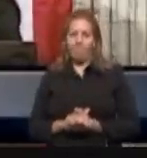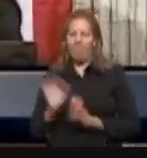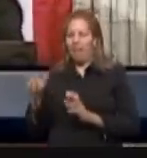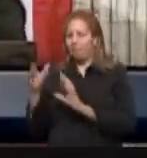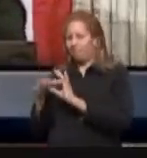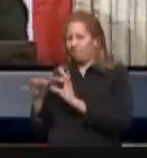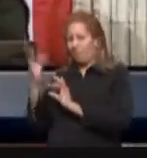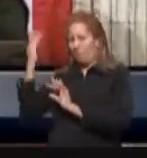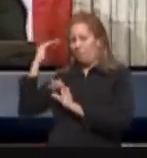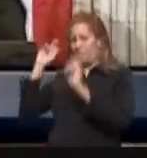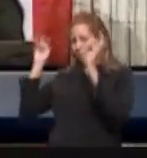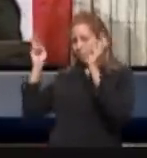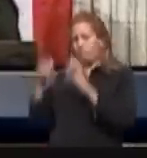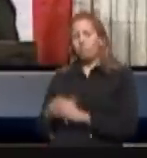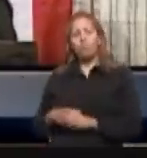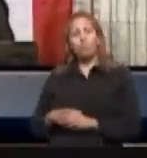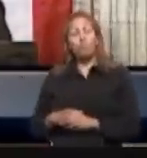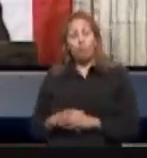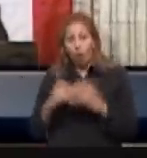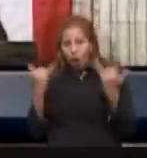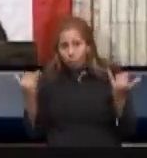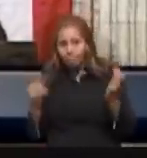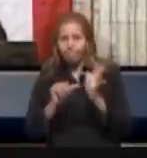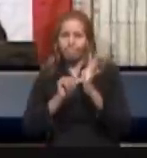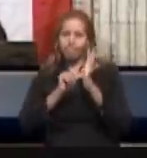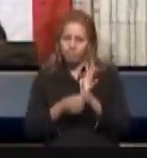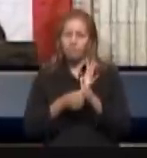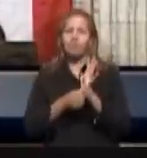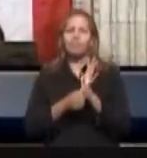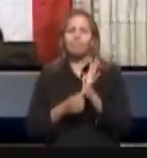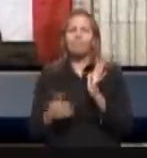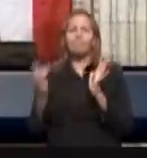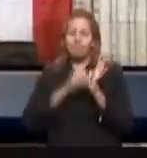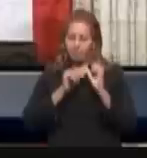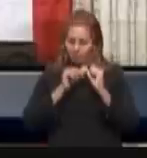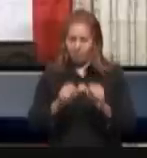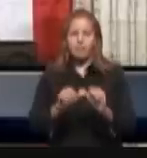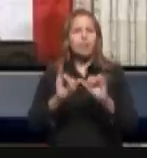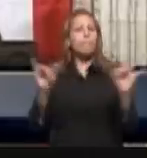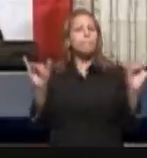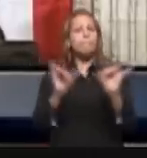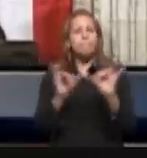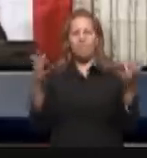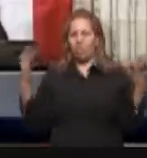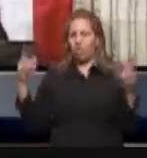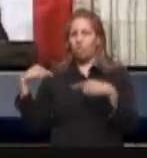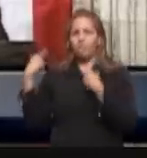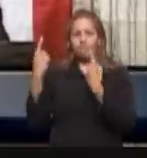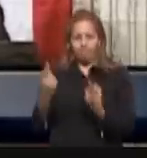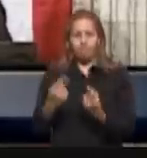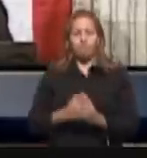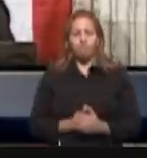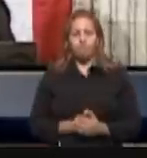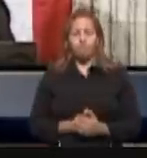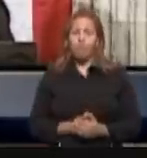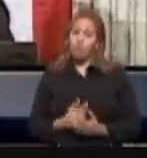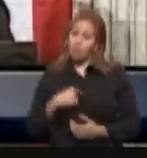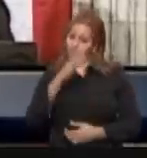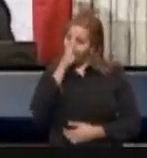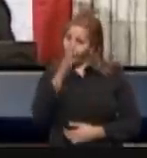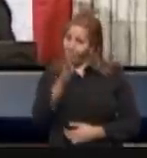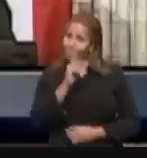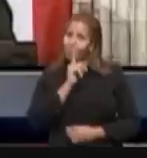Hoy les reitero que vamos a mantener esa disciplina fiscal y presupuestaria que nos hemos impuesto. Pero les voy a ser